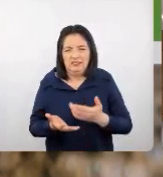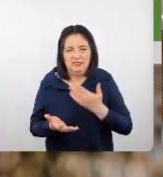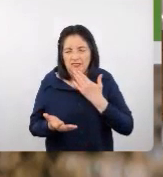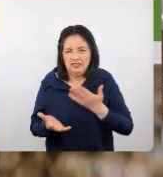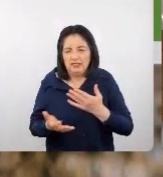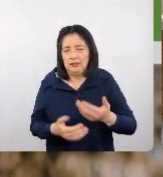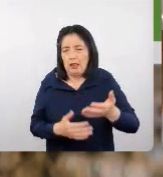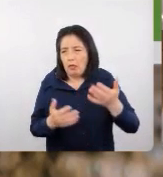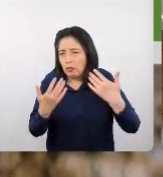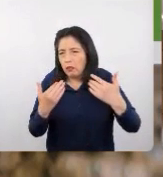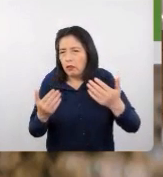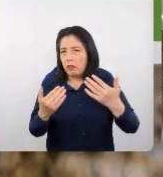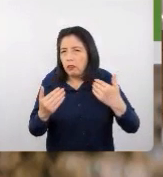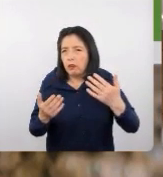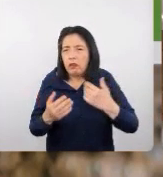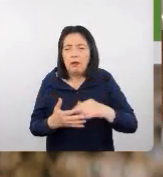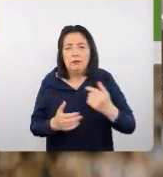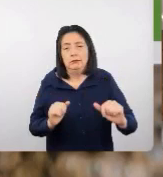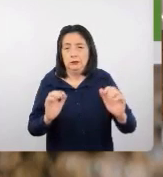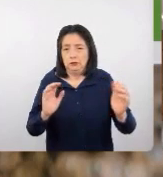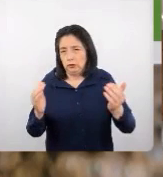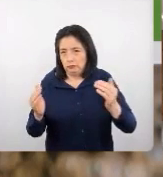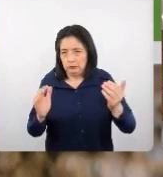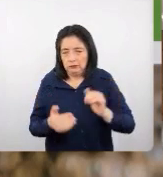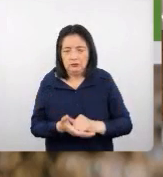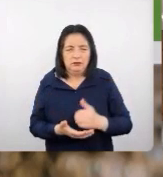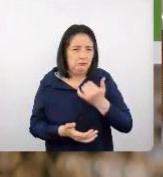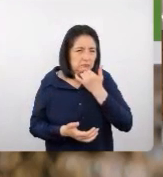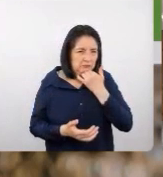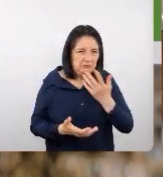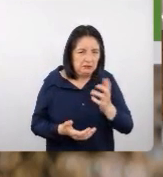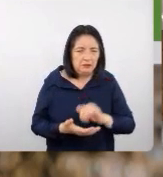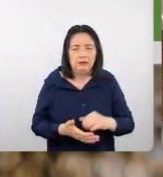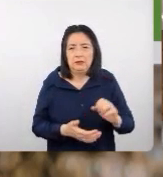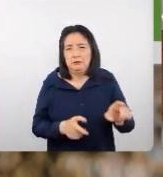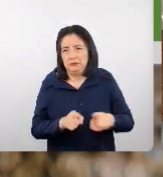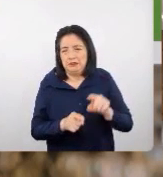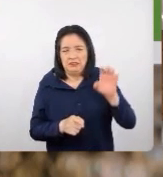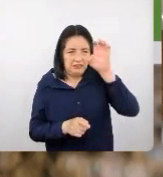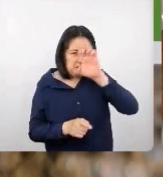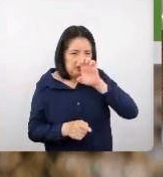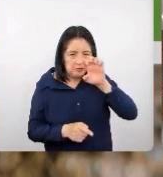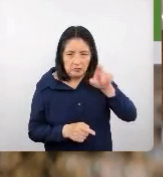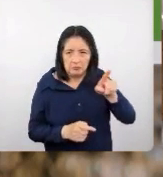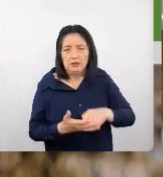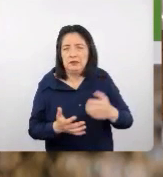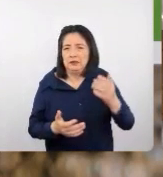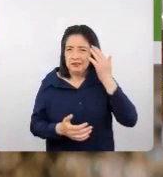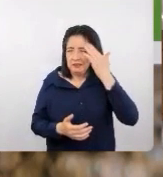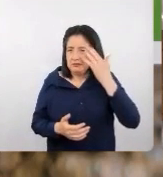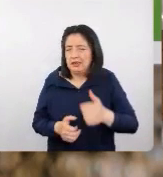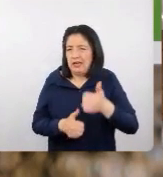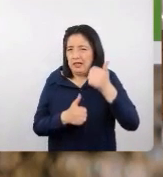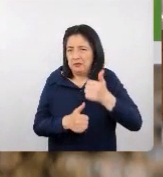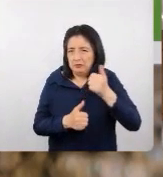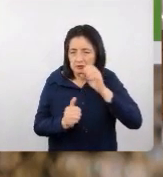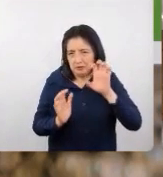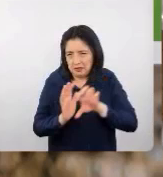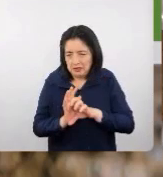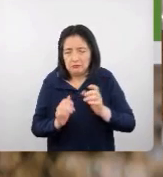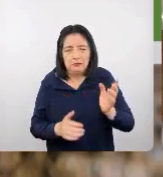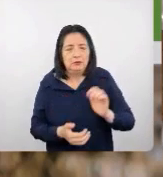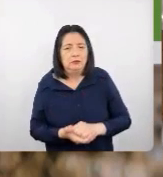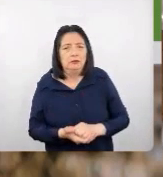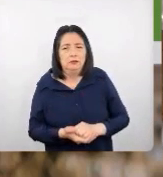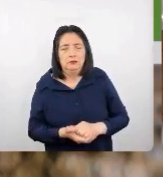el calor. Para hacer un comparativo, lo que sucede también en Europa, ¿no? En Europa sabemos que en el mes de agosto, por ejemplo, en el caso